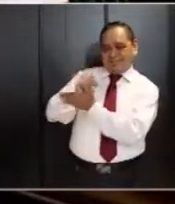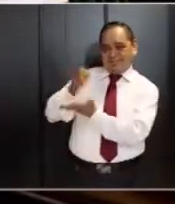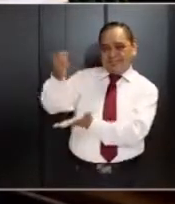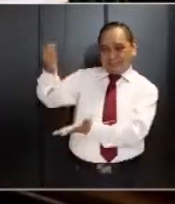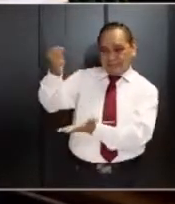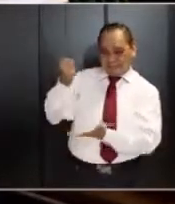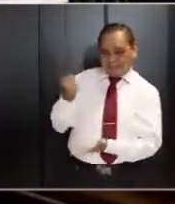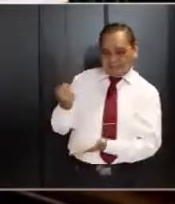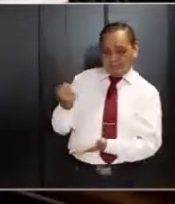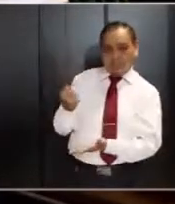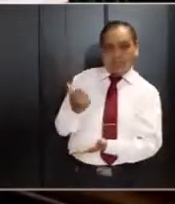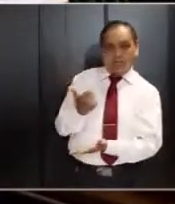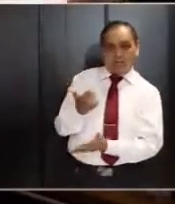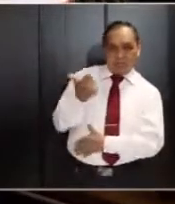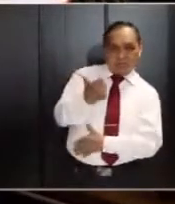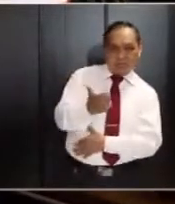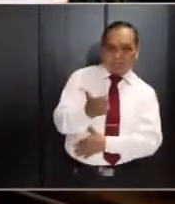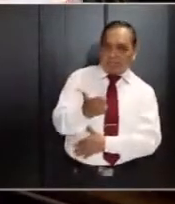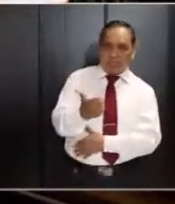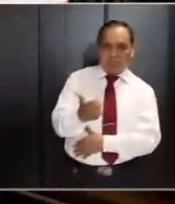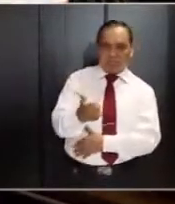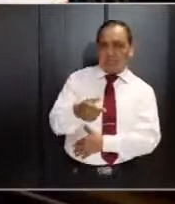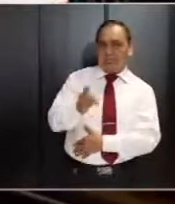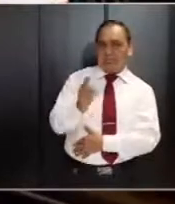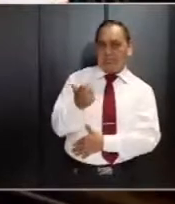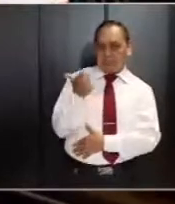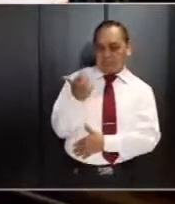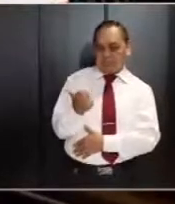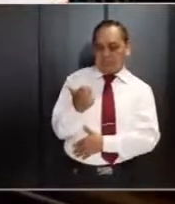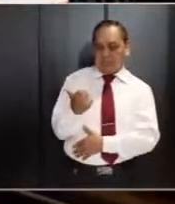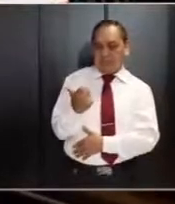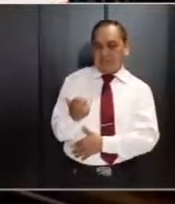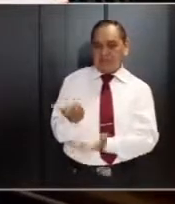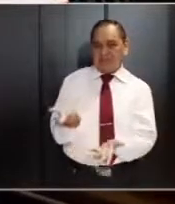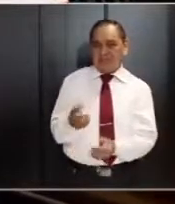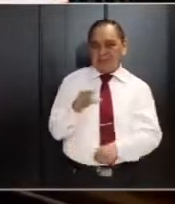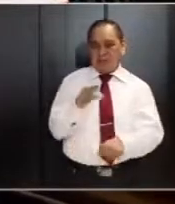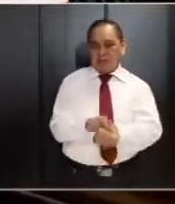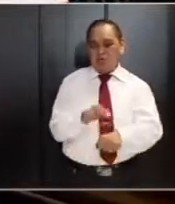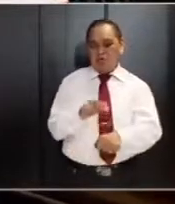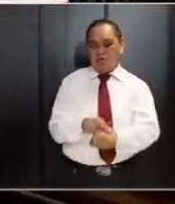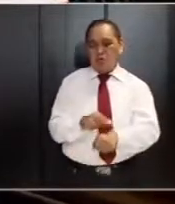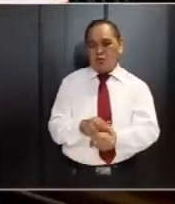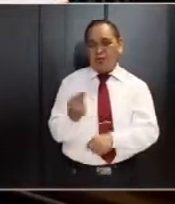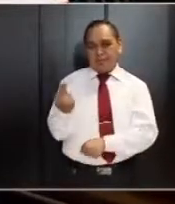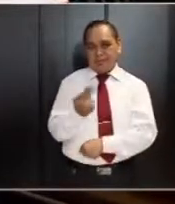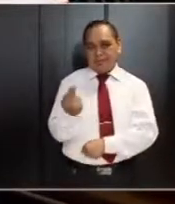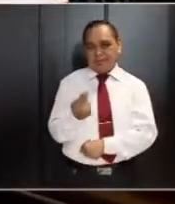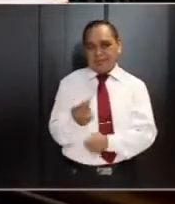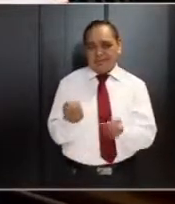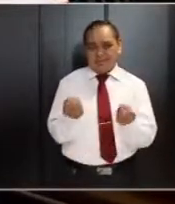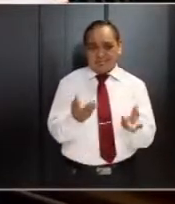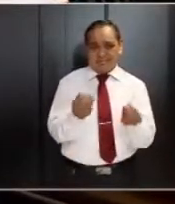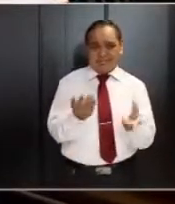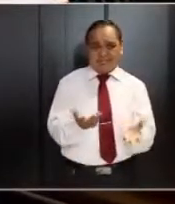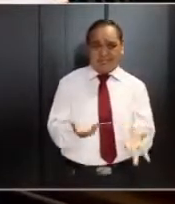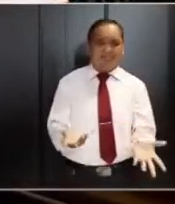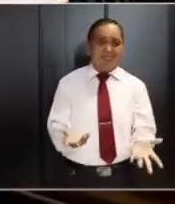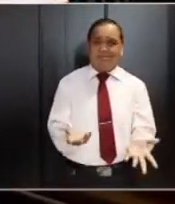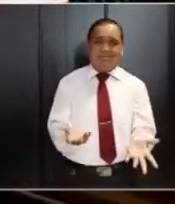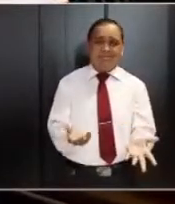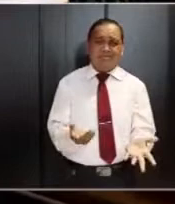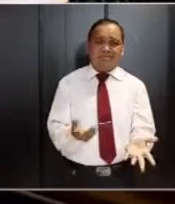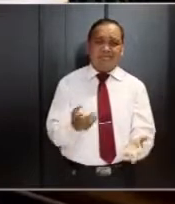para pagarnos, vinieron a hacer el diagnóstico, pues no alcanza para tener tantos médicos que se necesitan, y creo que va a ser